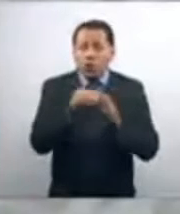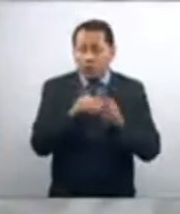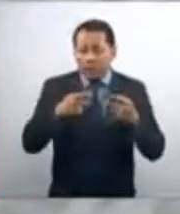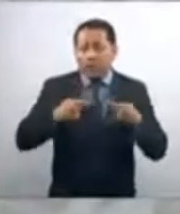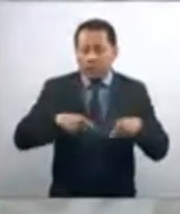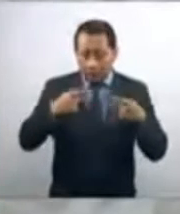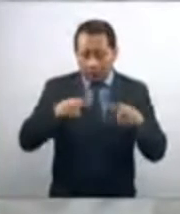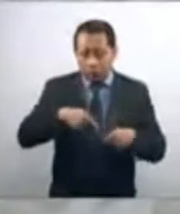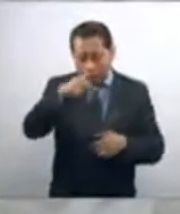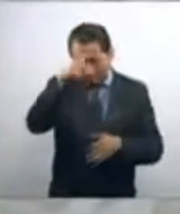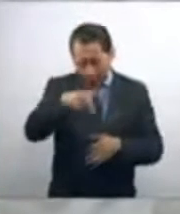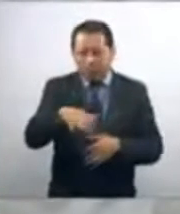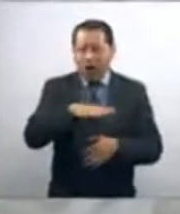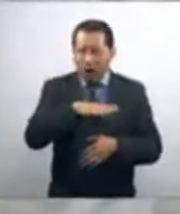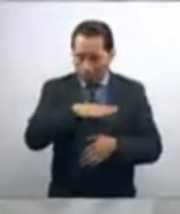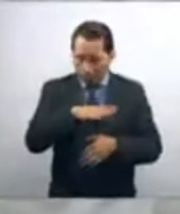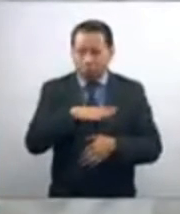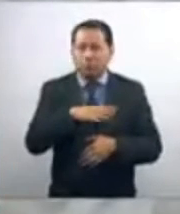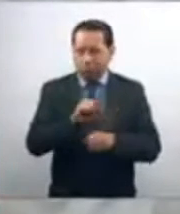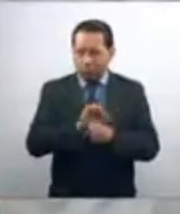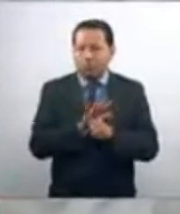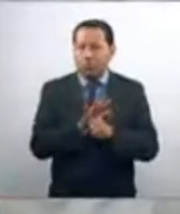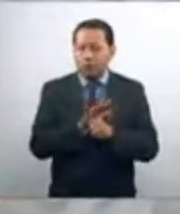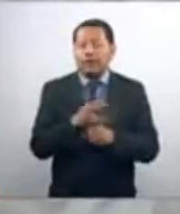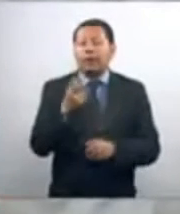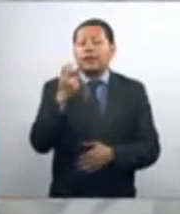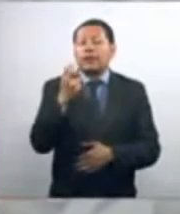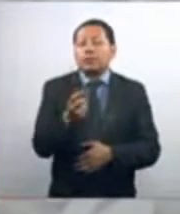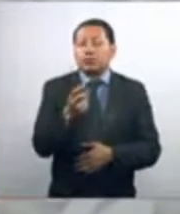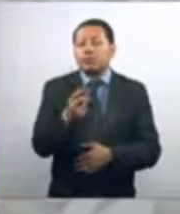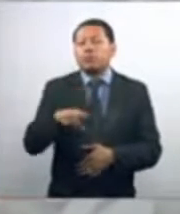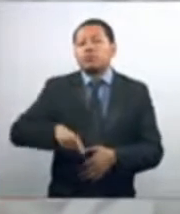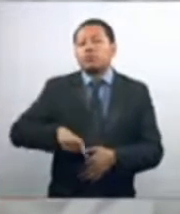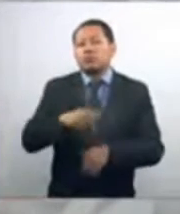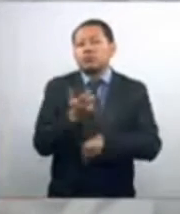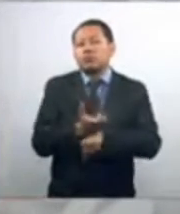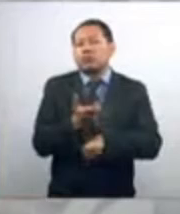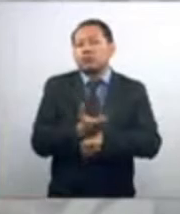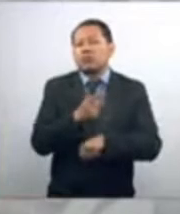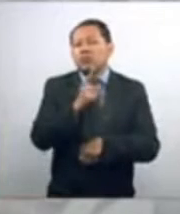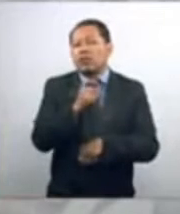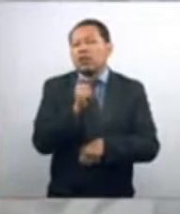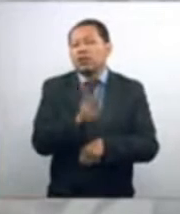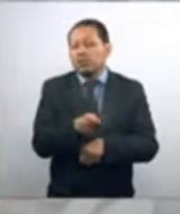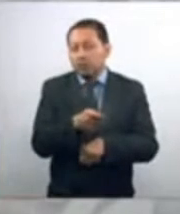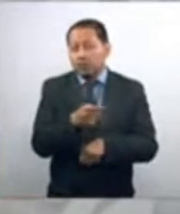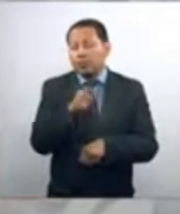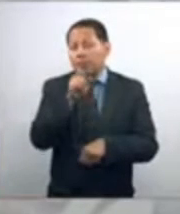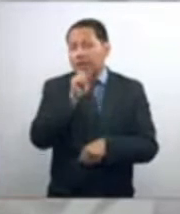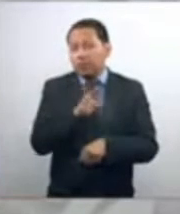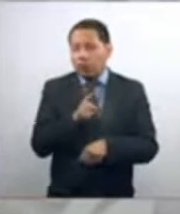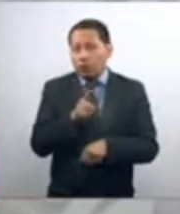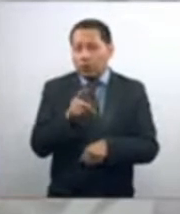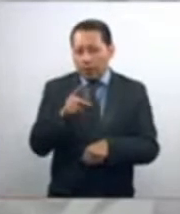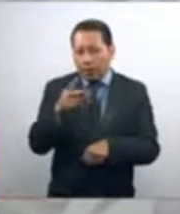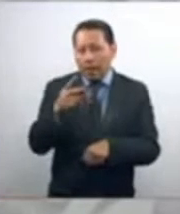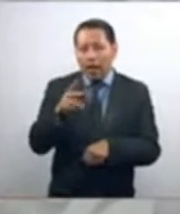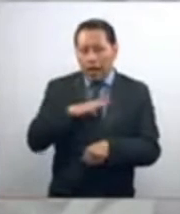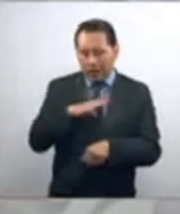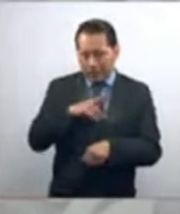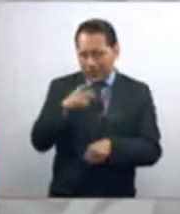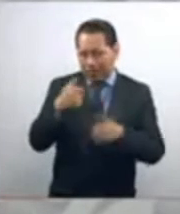casos confirmados. Ante esta realidad, el gobierno estadounidense cerró el acceso a su país a mexicanos vía